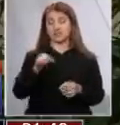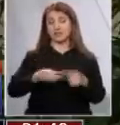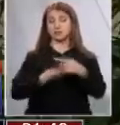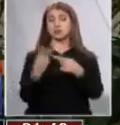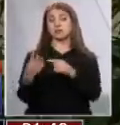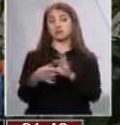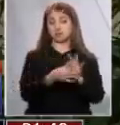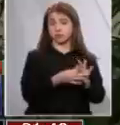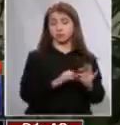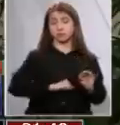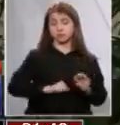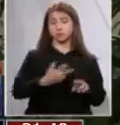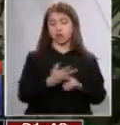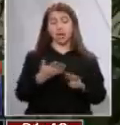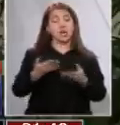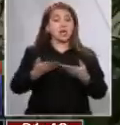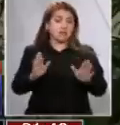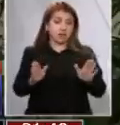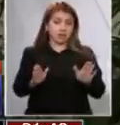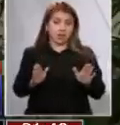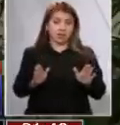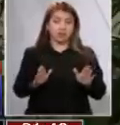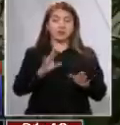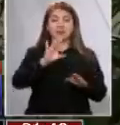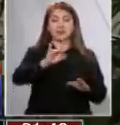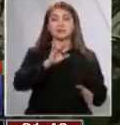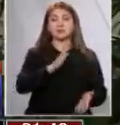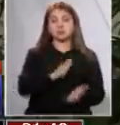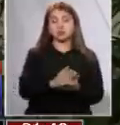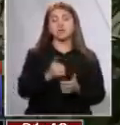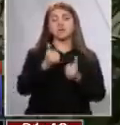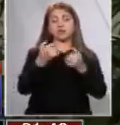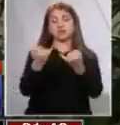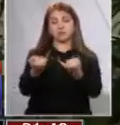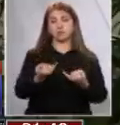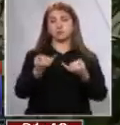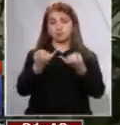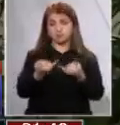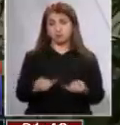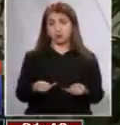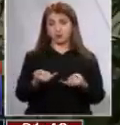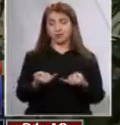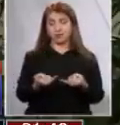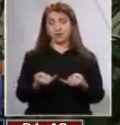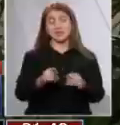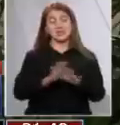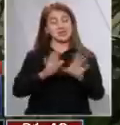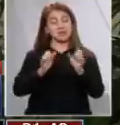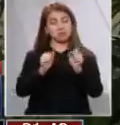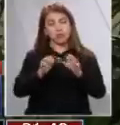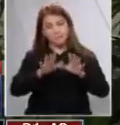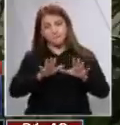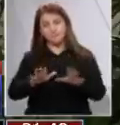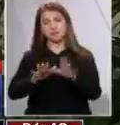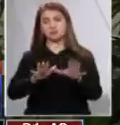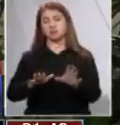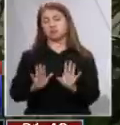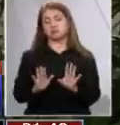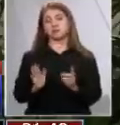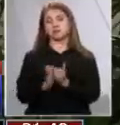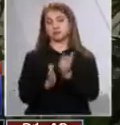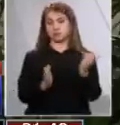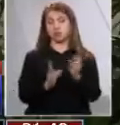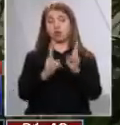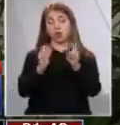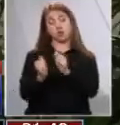tres causales existe la libertad en una decisión bien informada y que en la cual nadie va a presionar. Así que ojalá